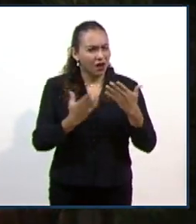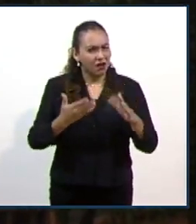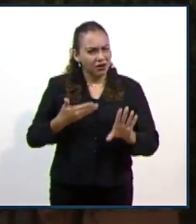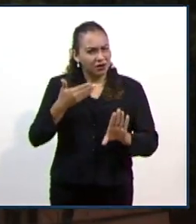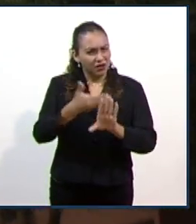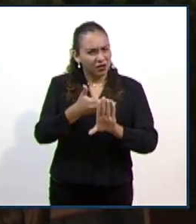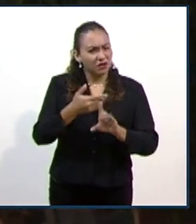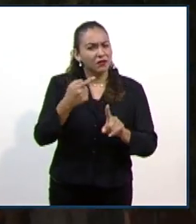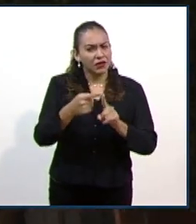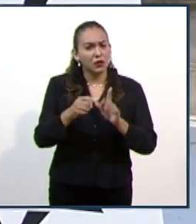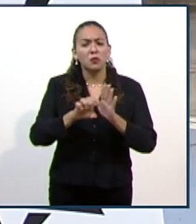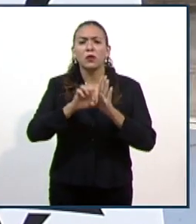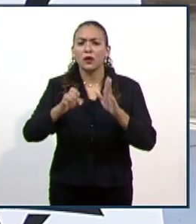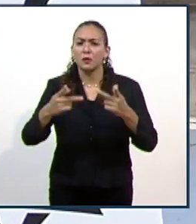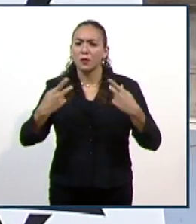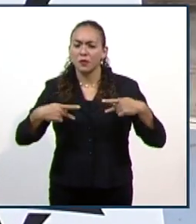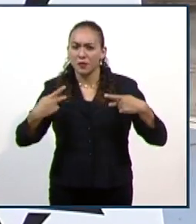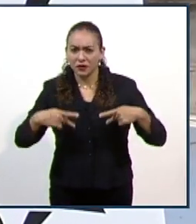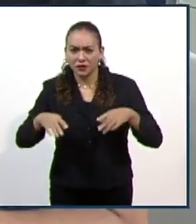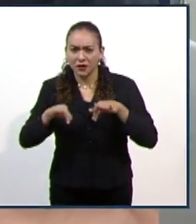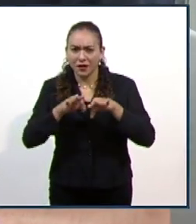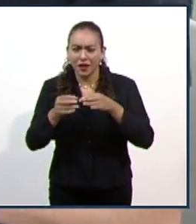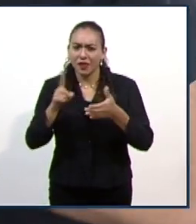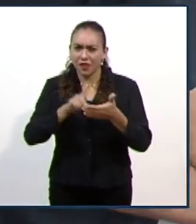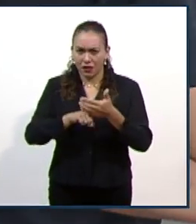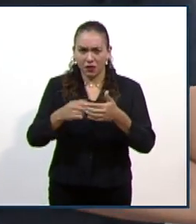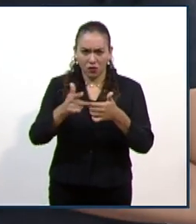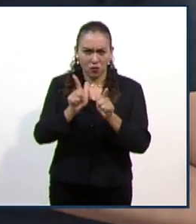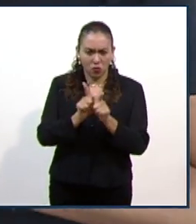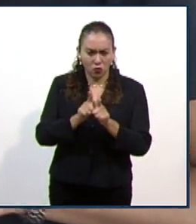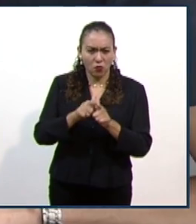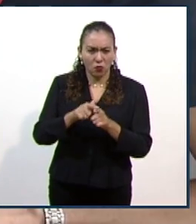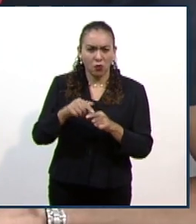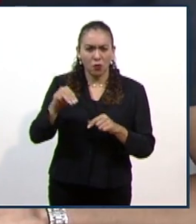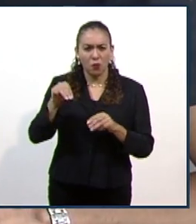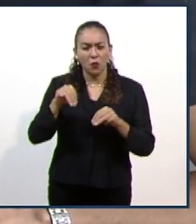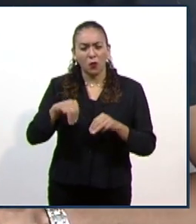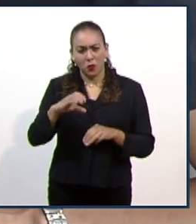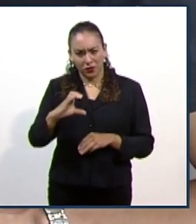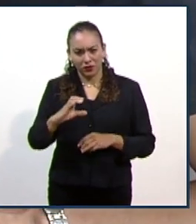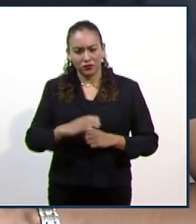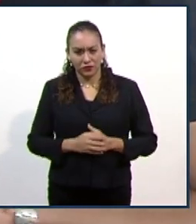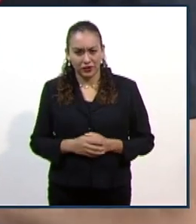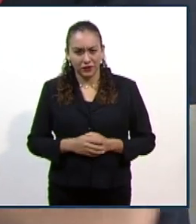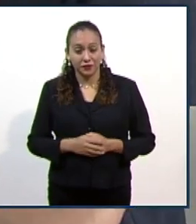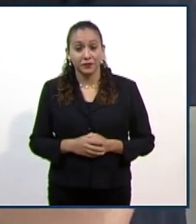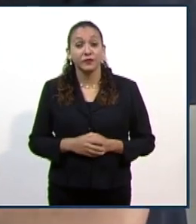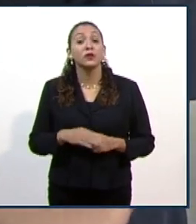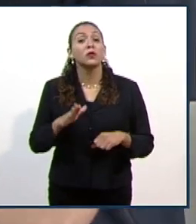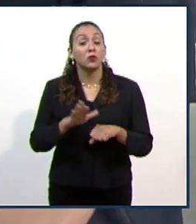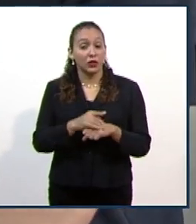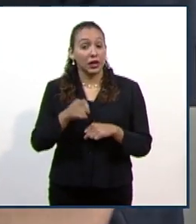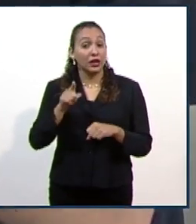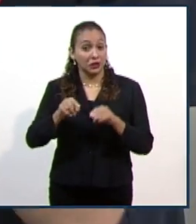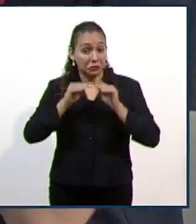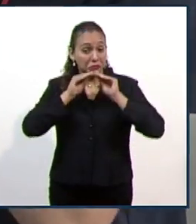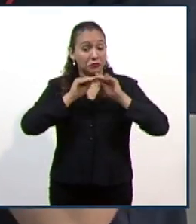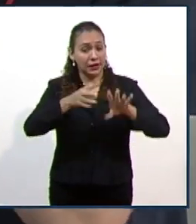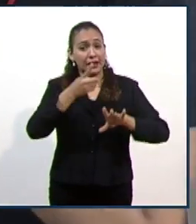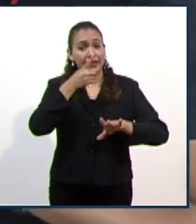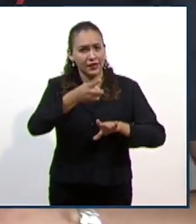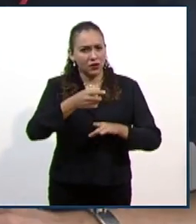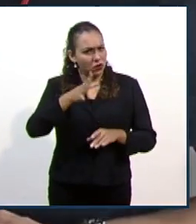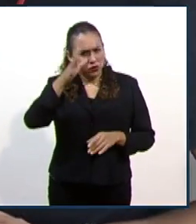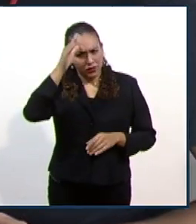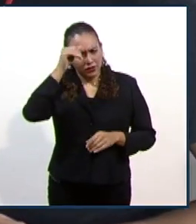en contra de militantes y simpatizantes del partido, en el marco de las impugnaciones que promovió en contra de los resultados de la